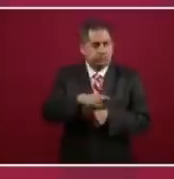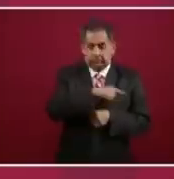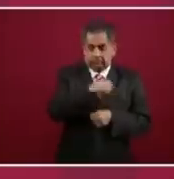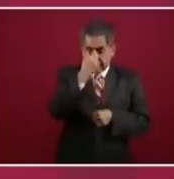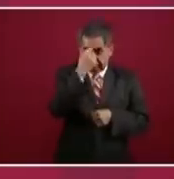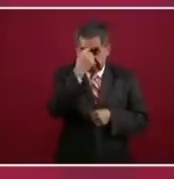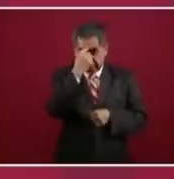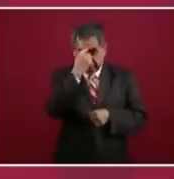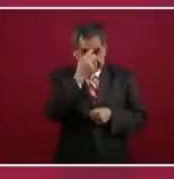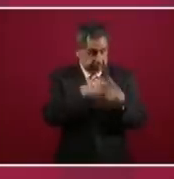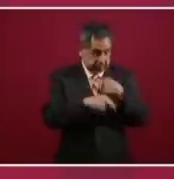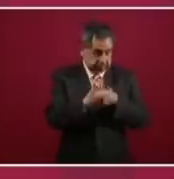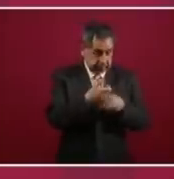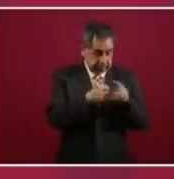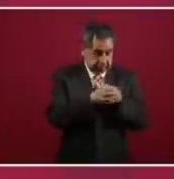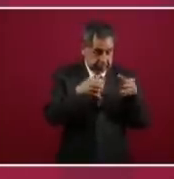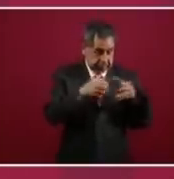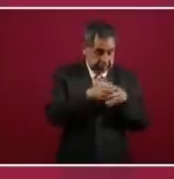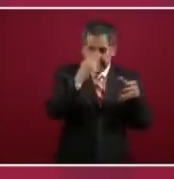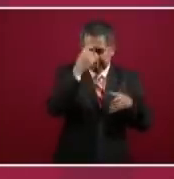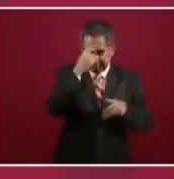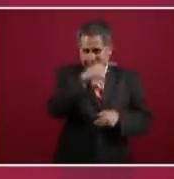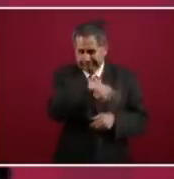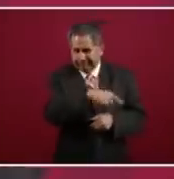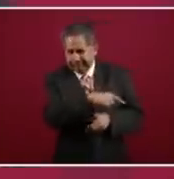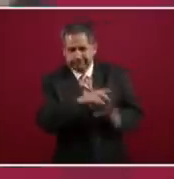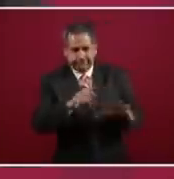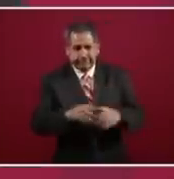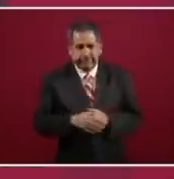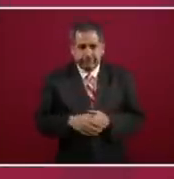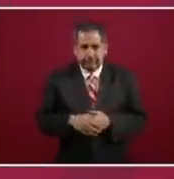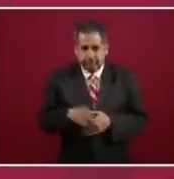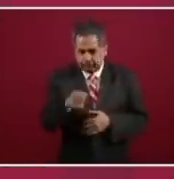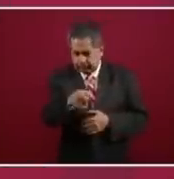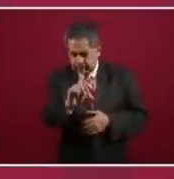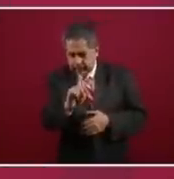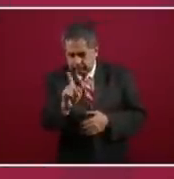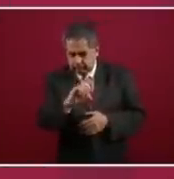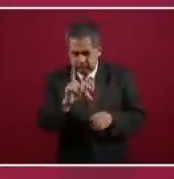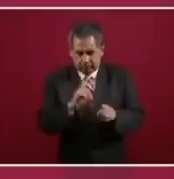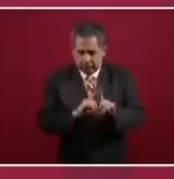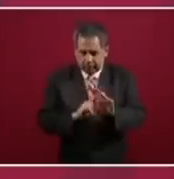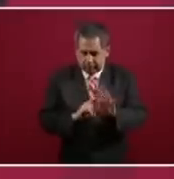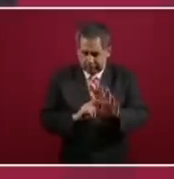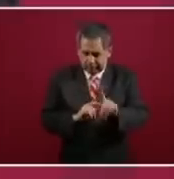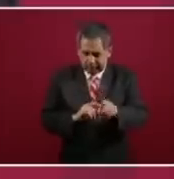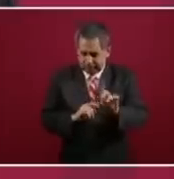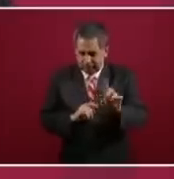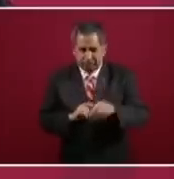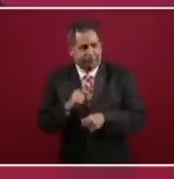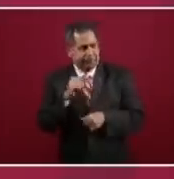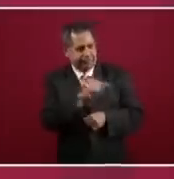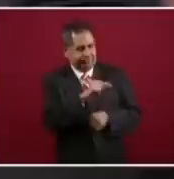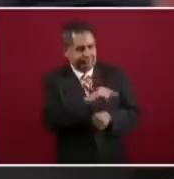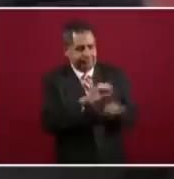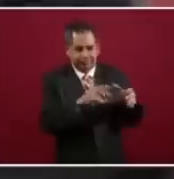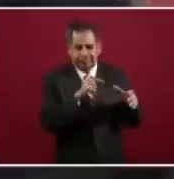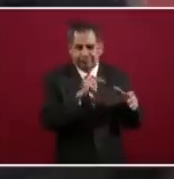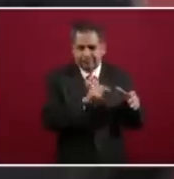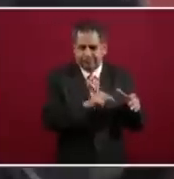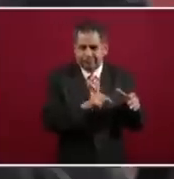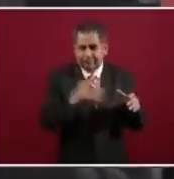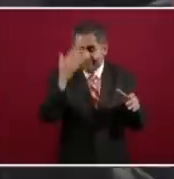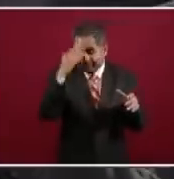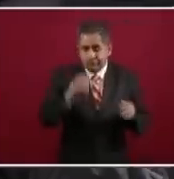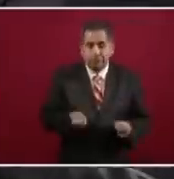por el crecimiento económico no tuve sin este saben